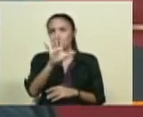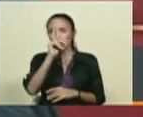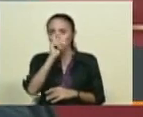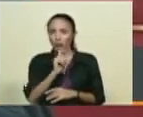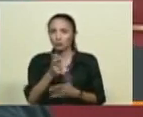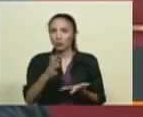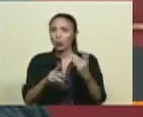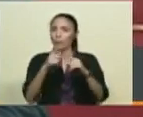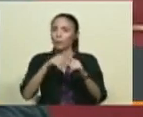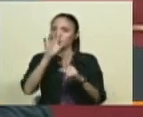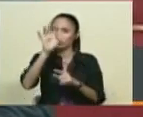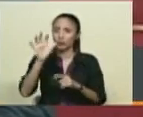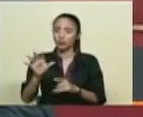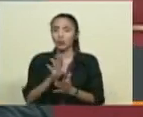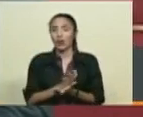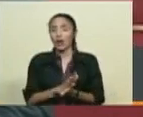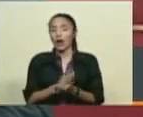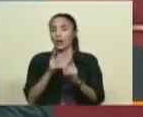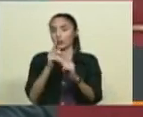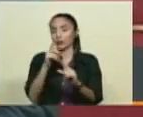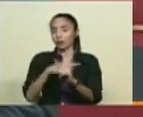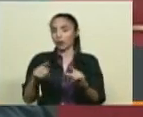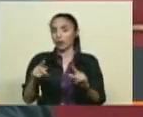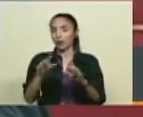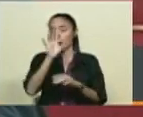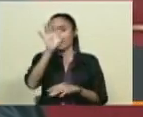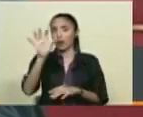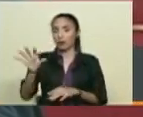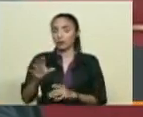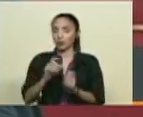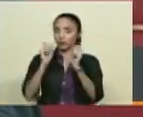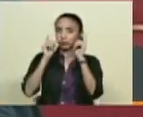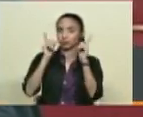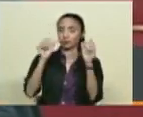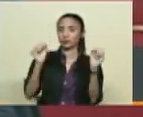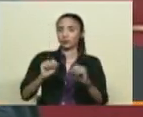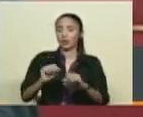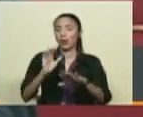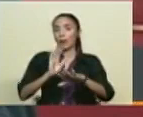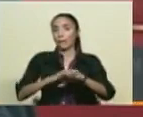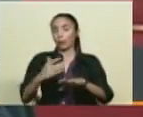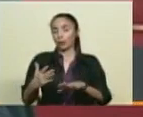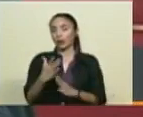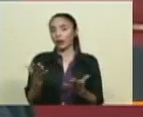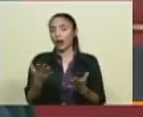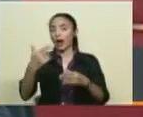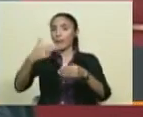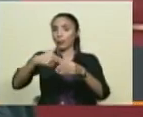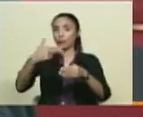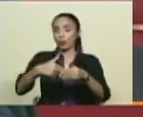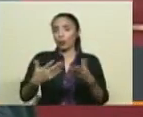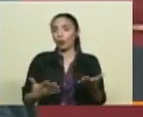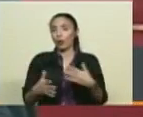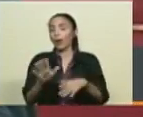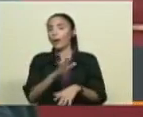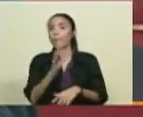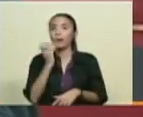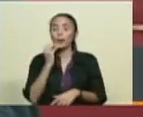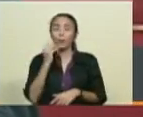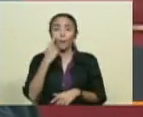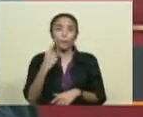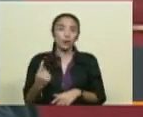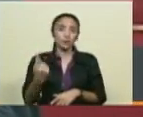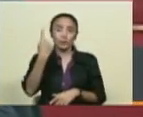impactar al resto de las décadas por venir del siglo XXI, que necesita que su principal energético, el petróleo,